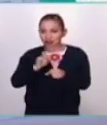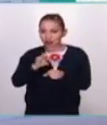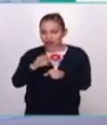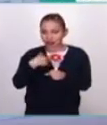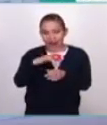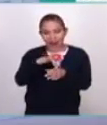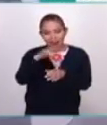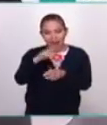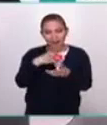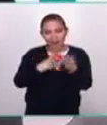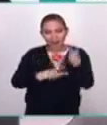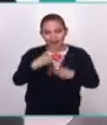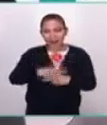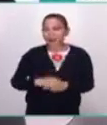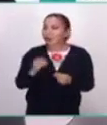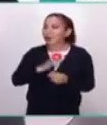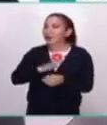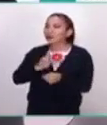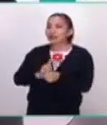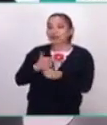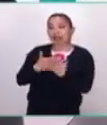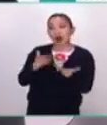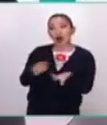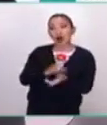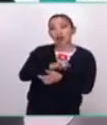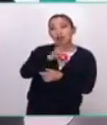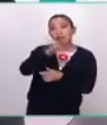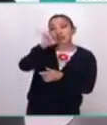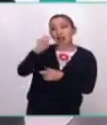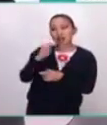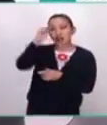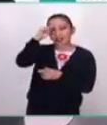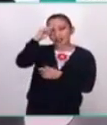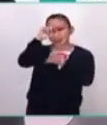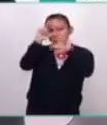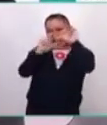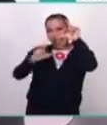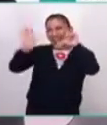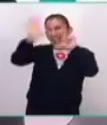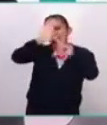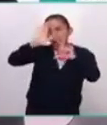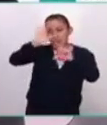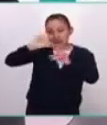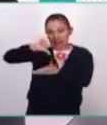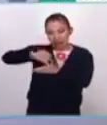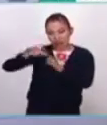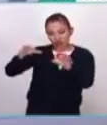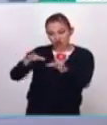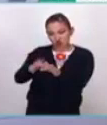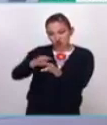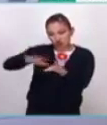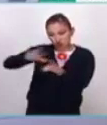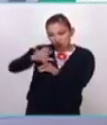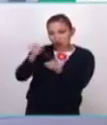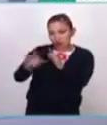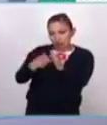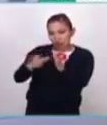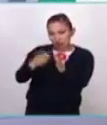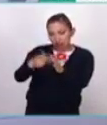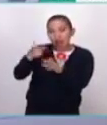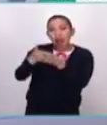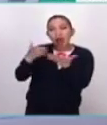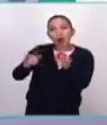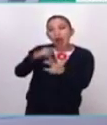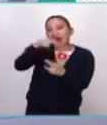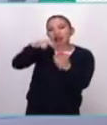por estar con nosotros. Pues buenos días, pues ahora nos toca irnos al norte del país. Así, ya estuvimos en el centro. Ya estuvimos en el centro mucho, vamos a